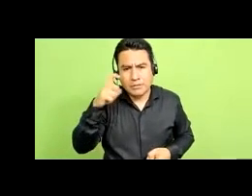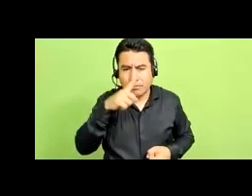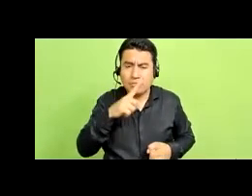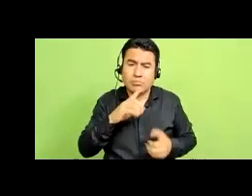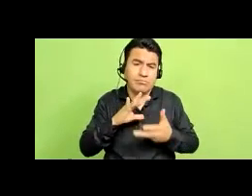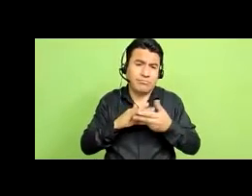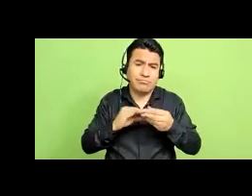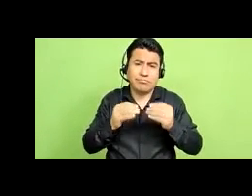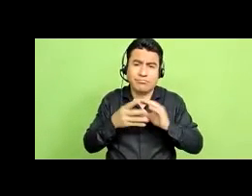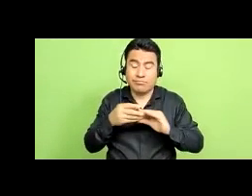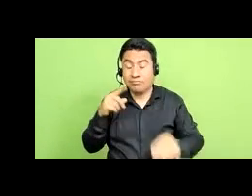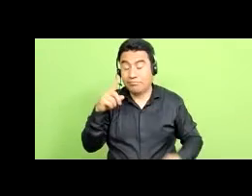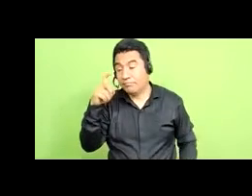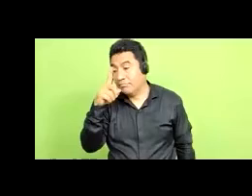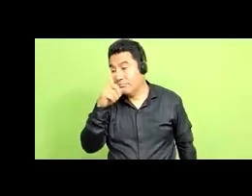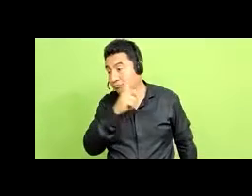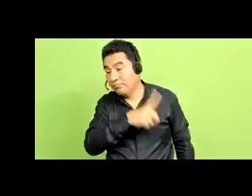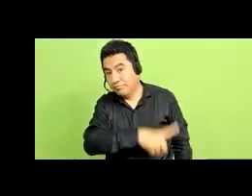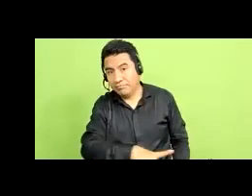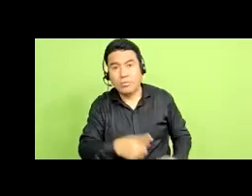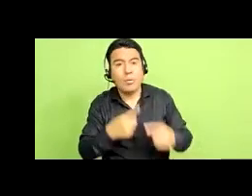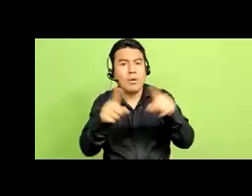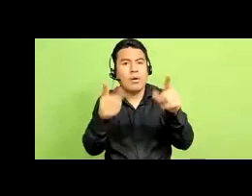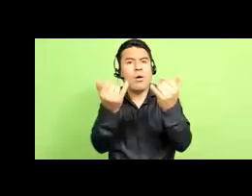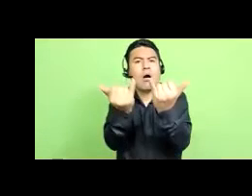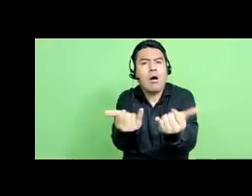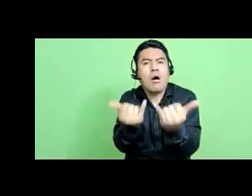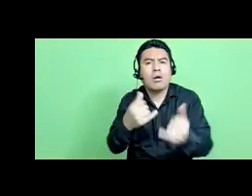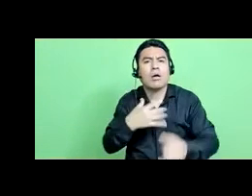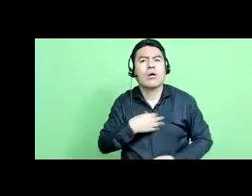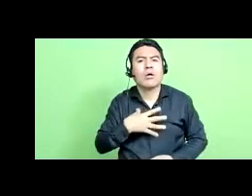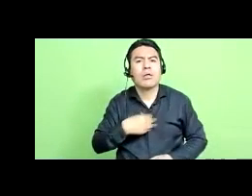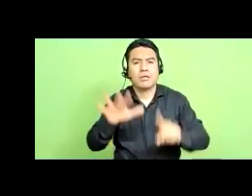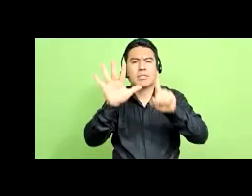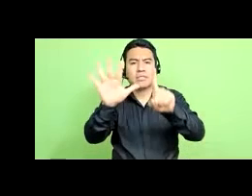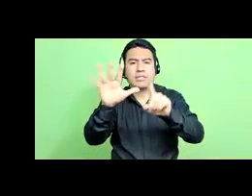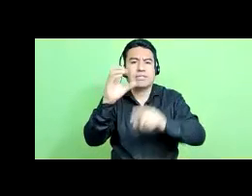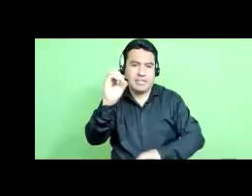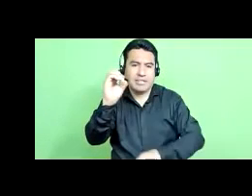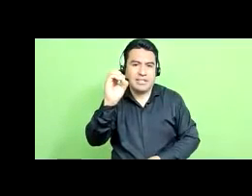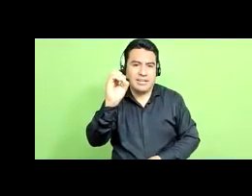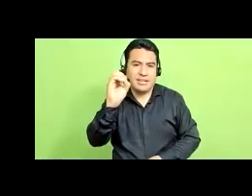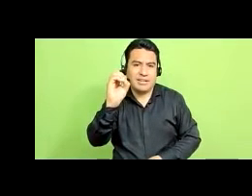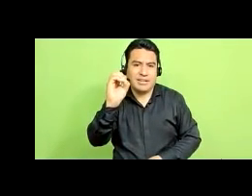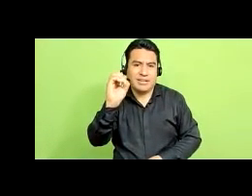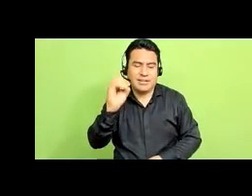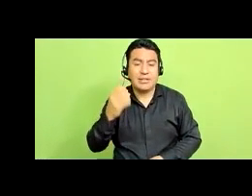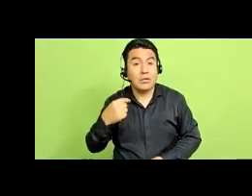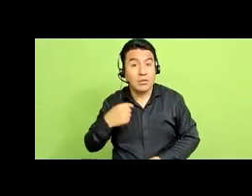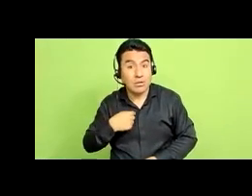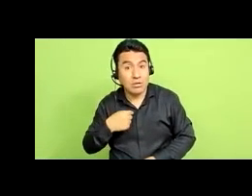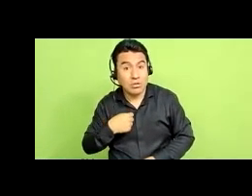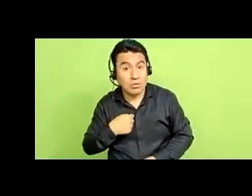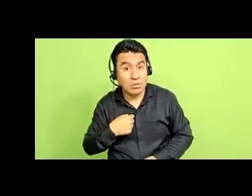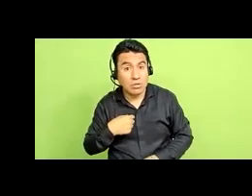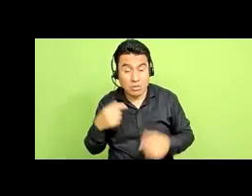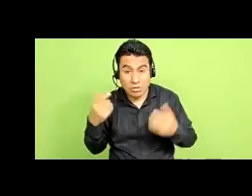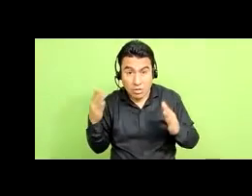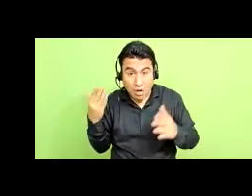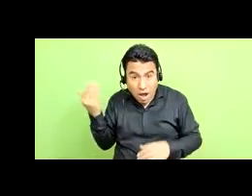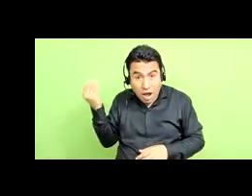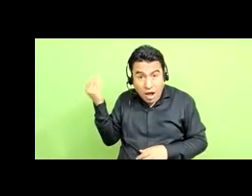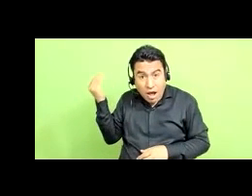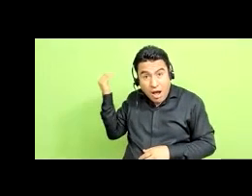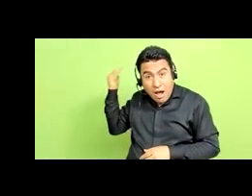relevantes ahora actualmente yo tengo 60 años y ya no estoy hace más de 10 años